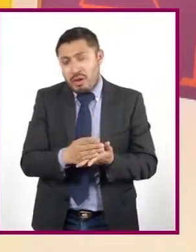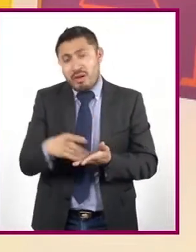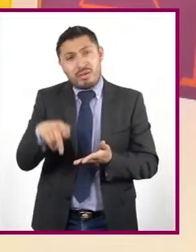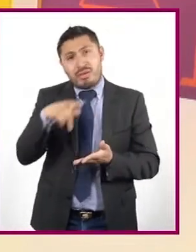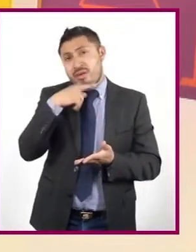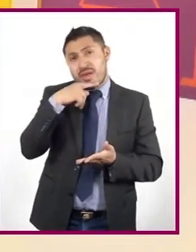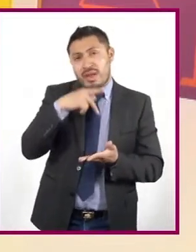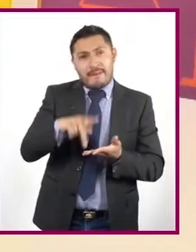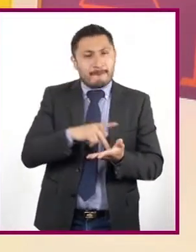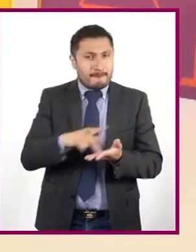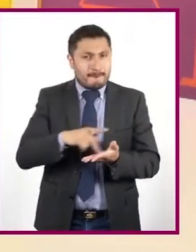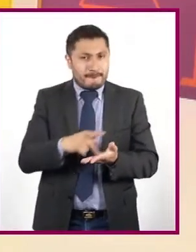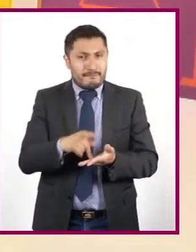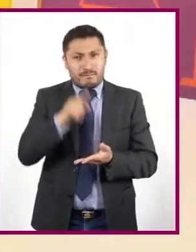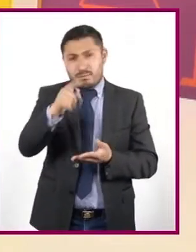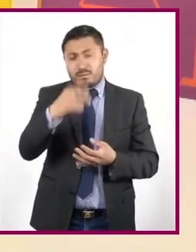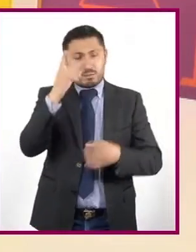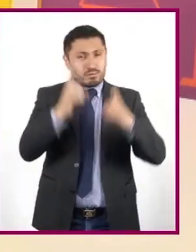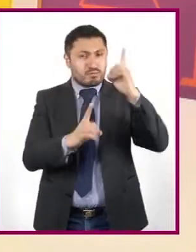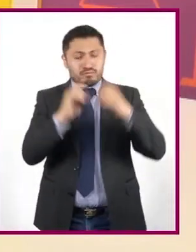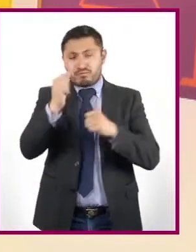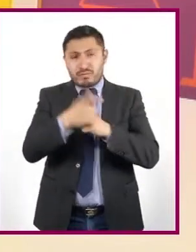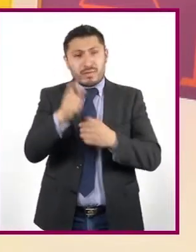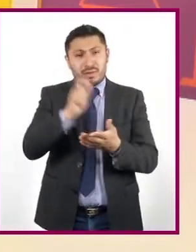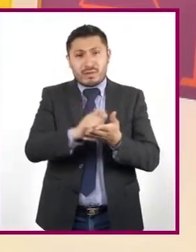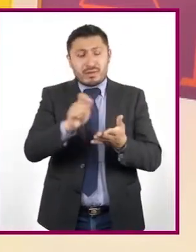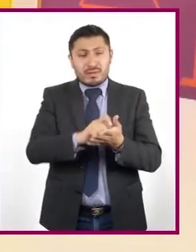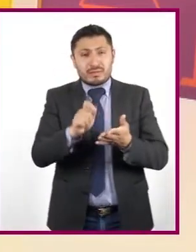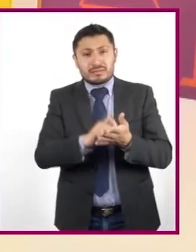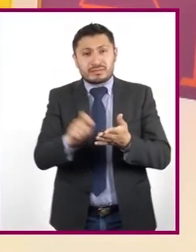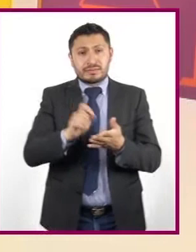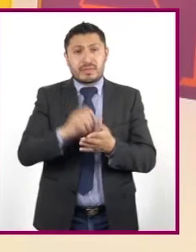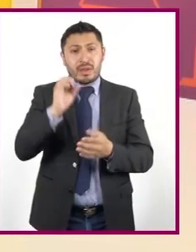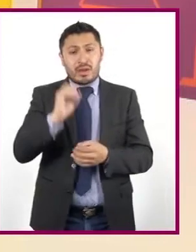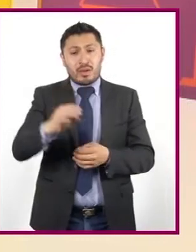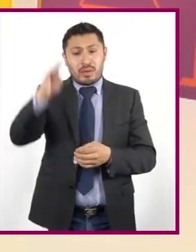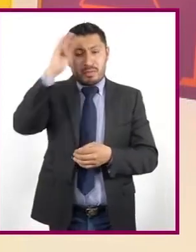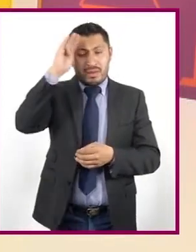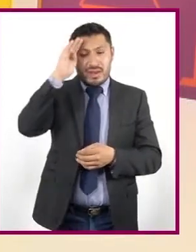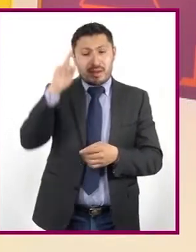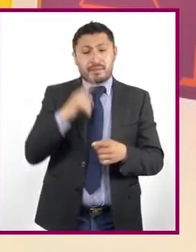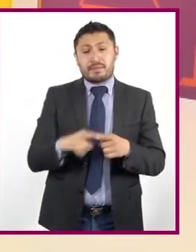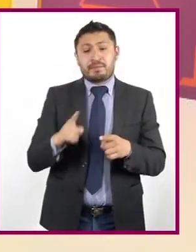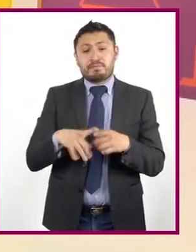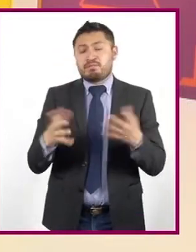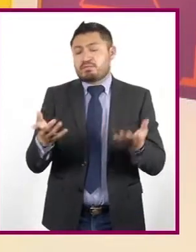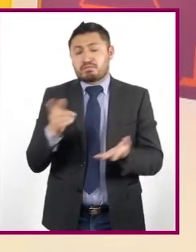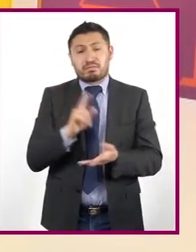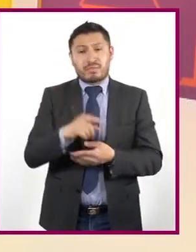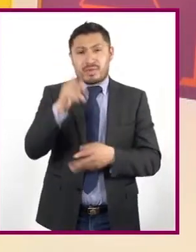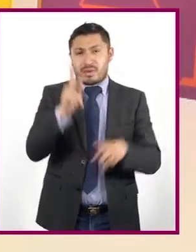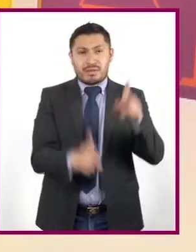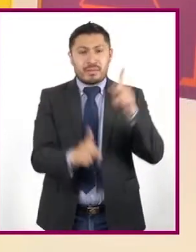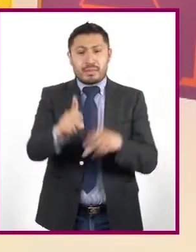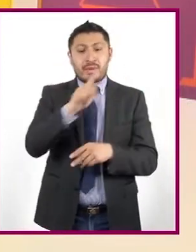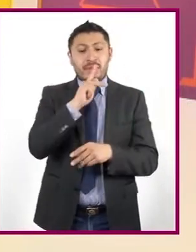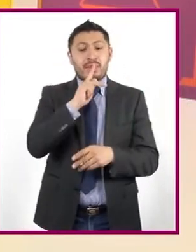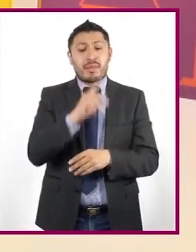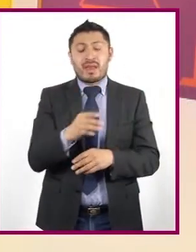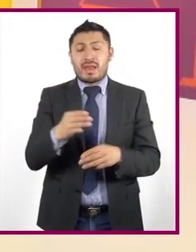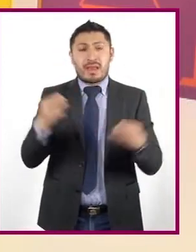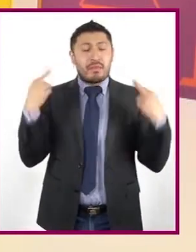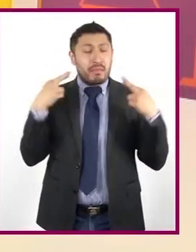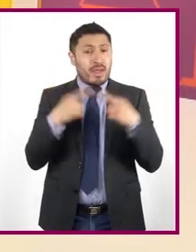bolígrafo. Registren las dudas, inquietudes o pensamientos que surjan y coméntenlos con sus padres, su